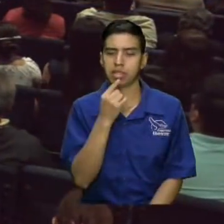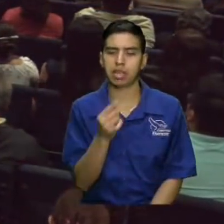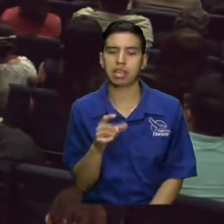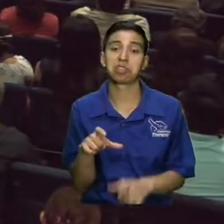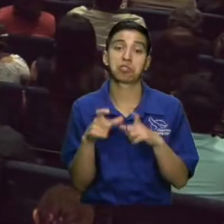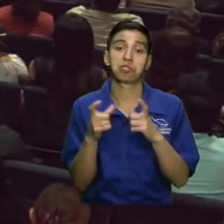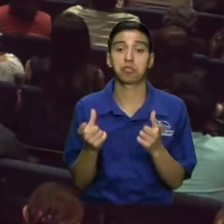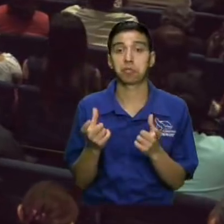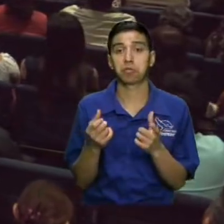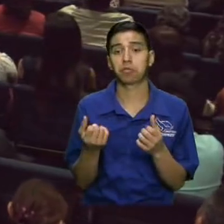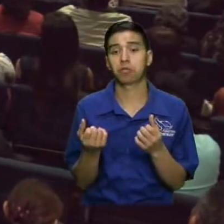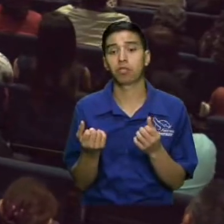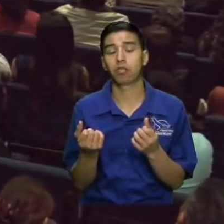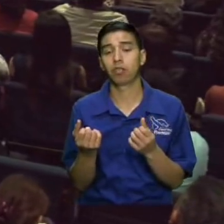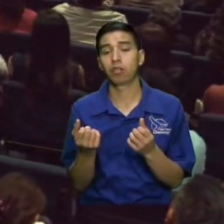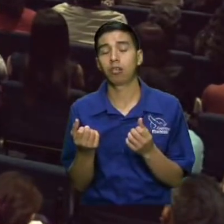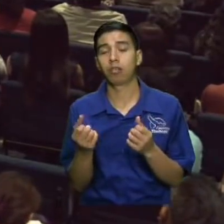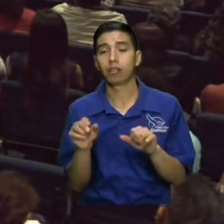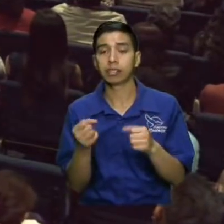vas a hacer con tus hijos?